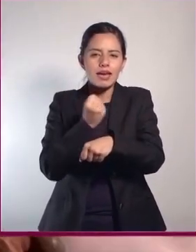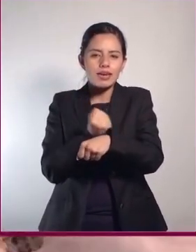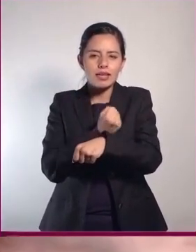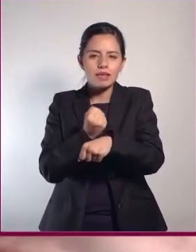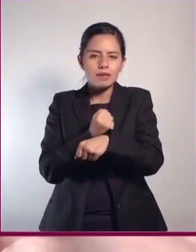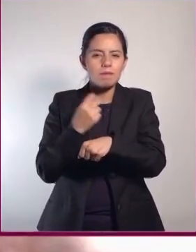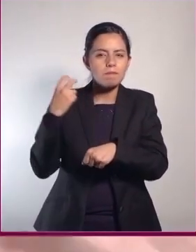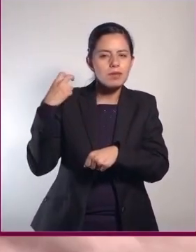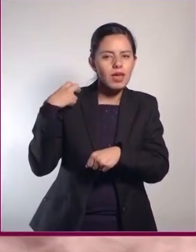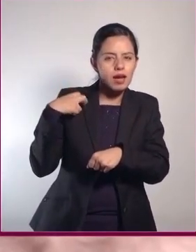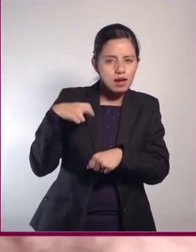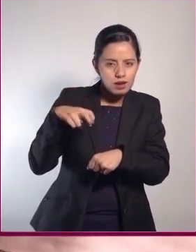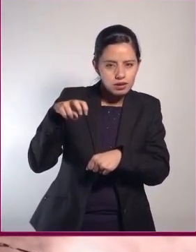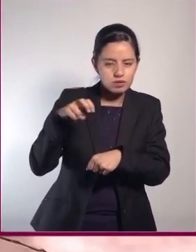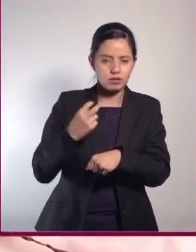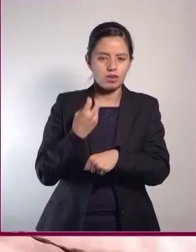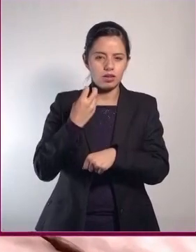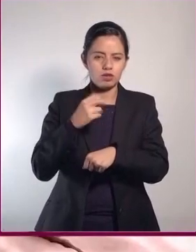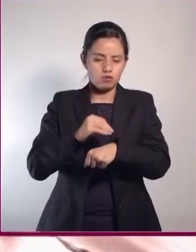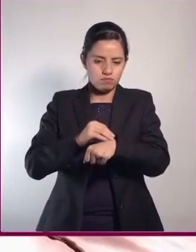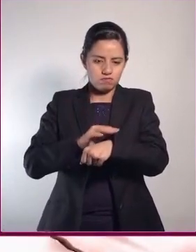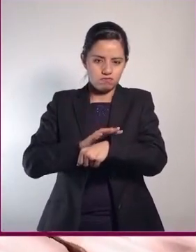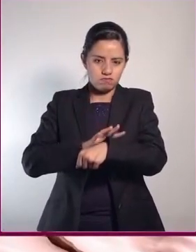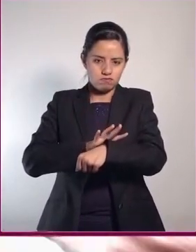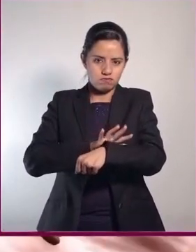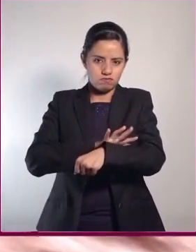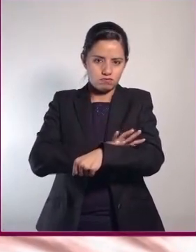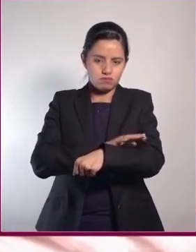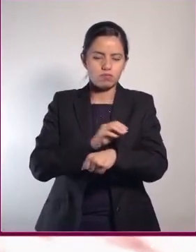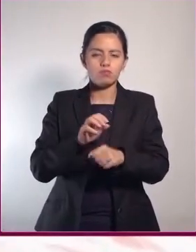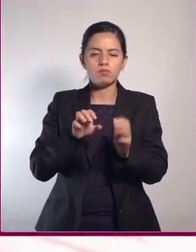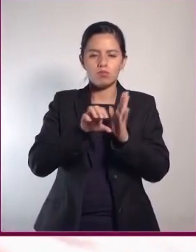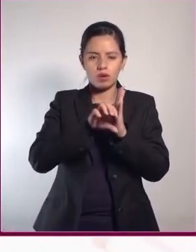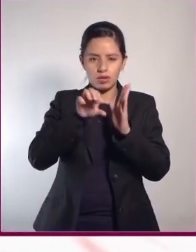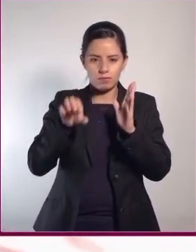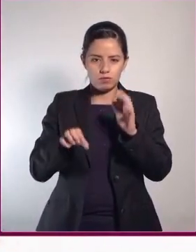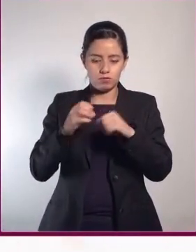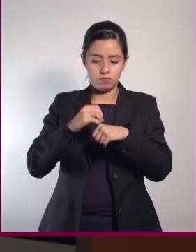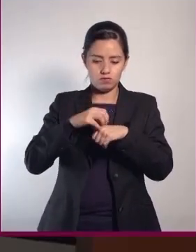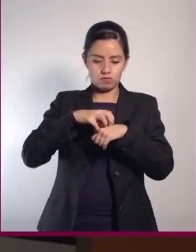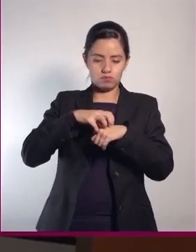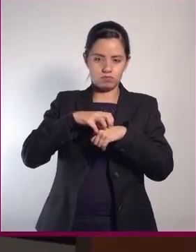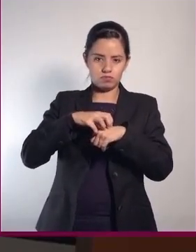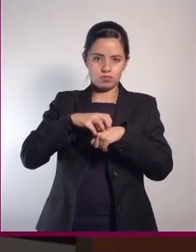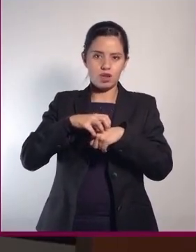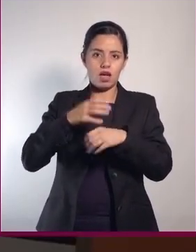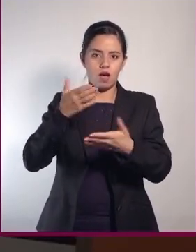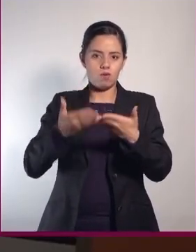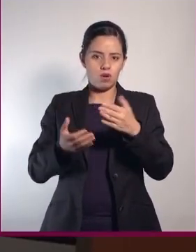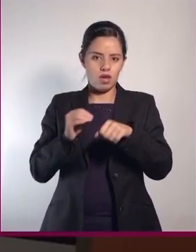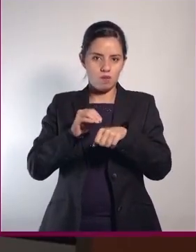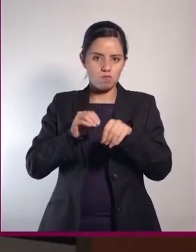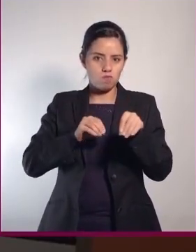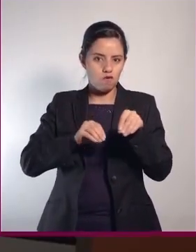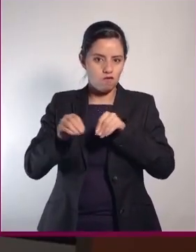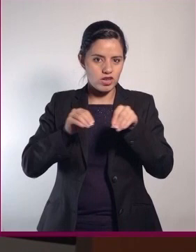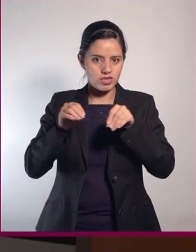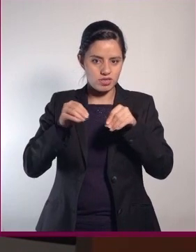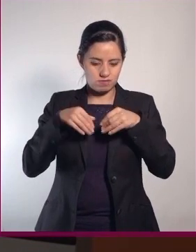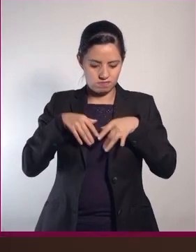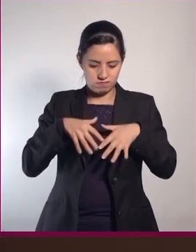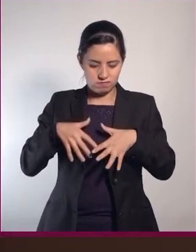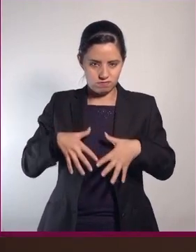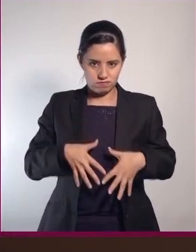a poner un nuevo tejido, es decir, es el tumor que ya viajó a un nuevo órgano y que tuvo la capacidad de desarrollarse